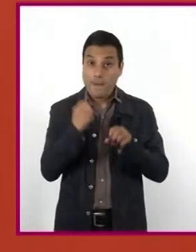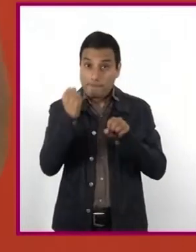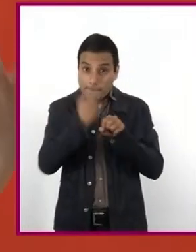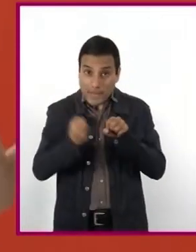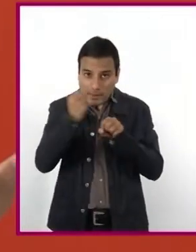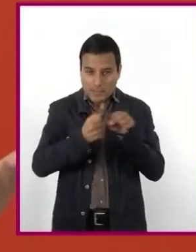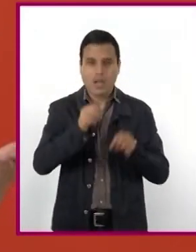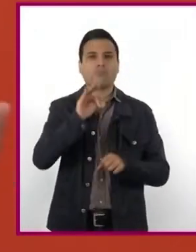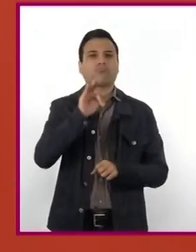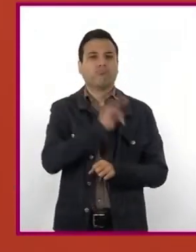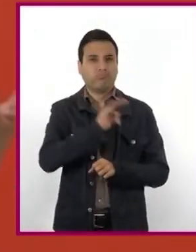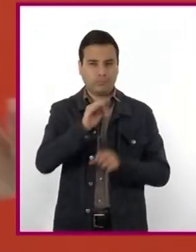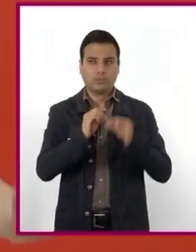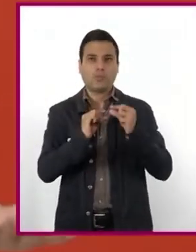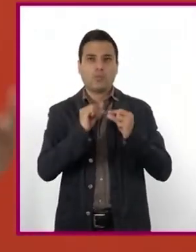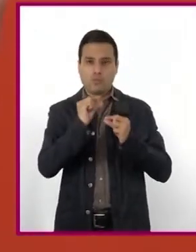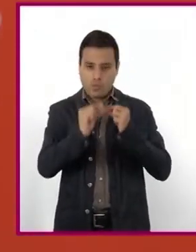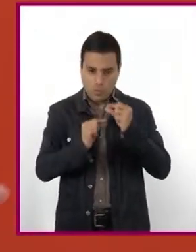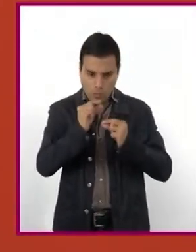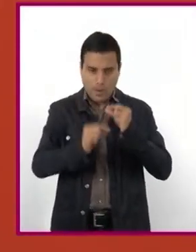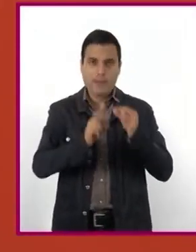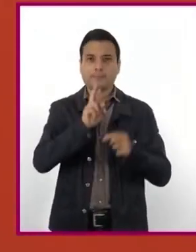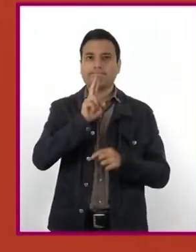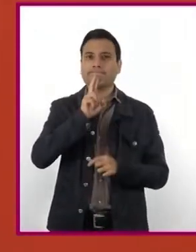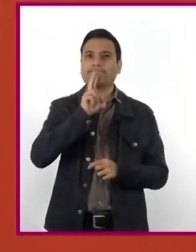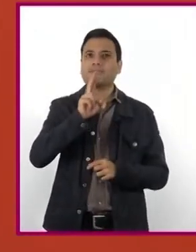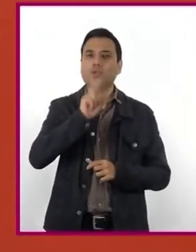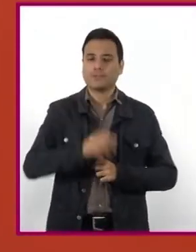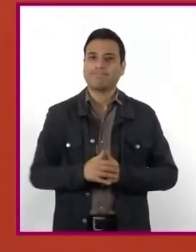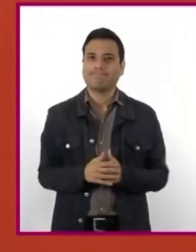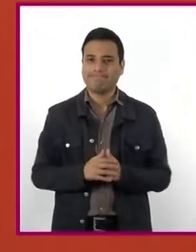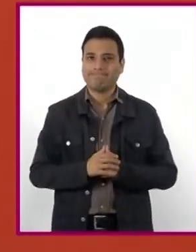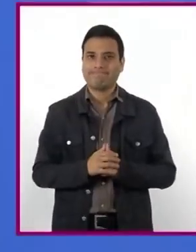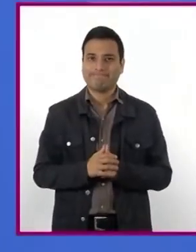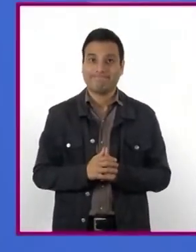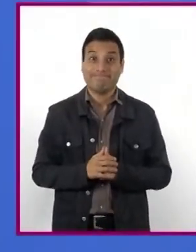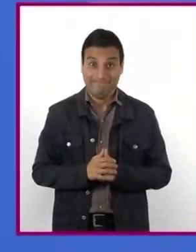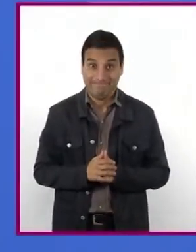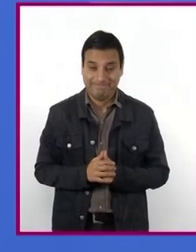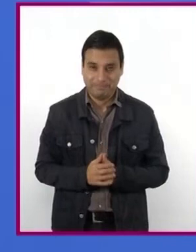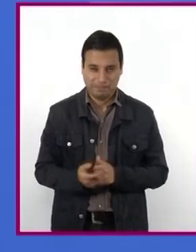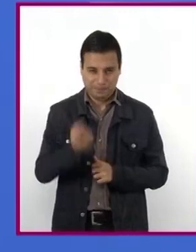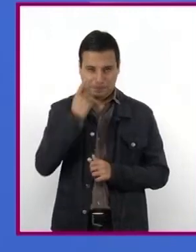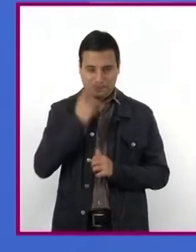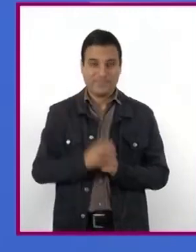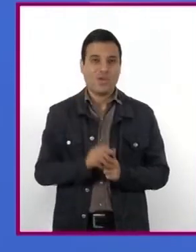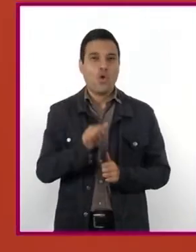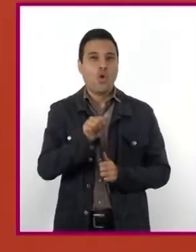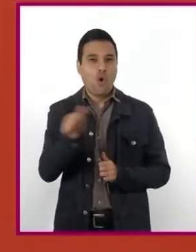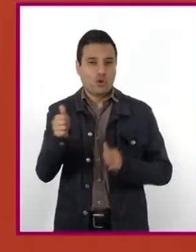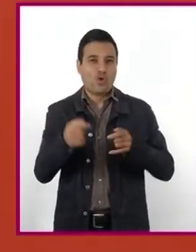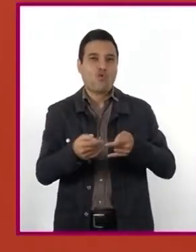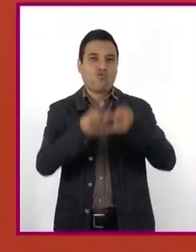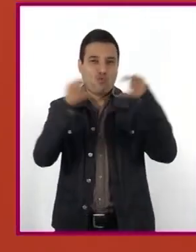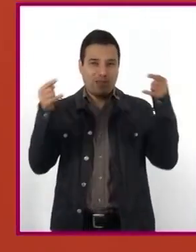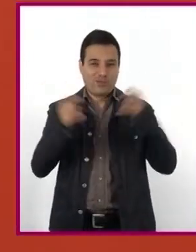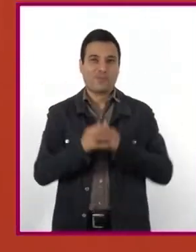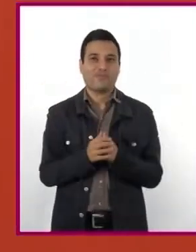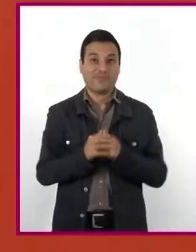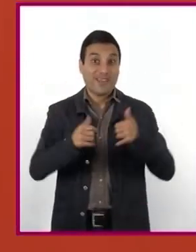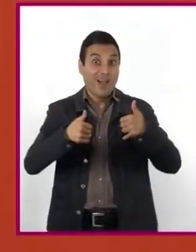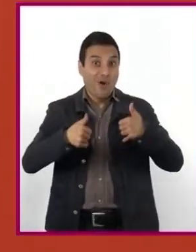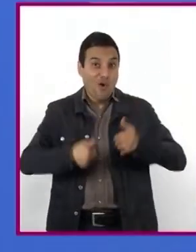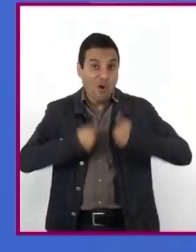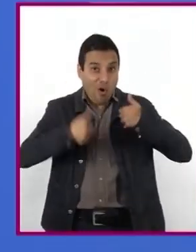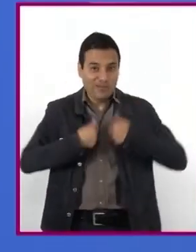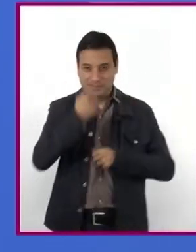adquirir herramientas y desarrollar la habilidad para escribir. ¿Te parece si leemos otro cuento escrito por otro